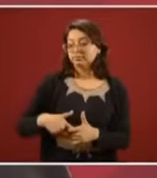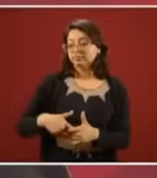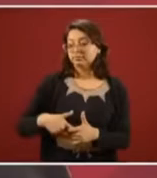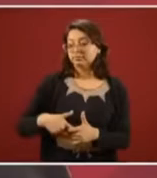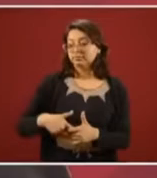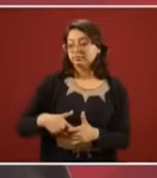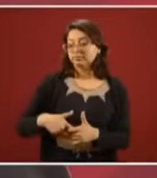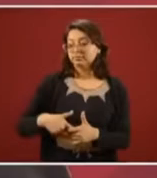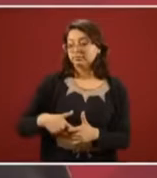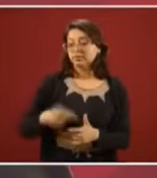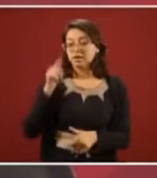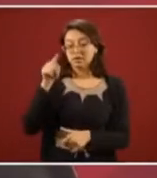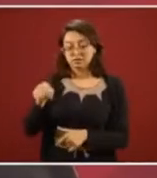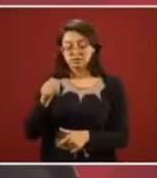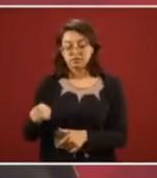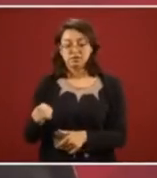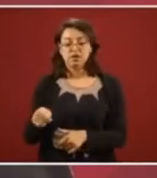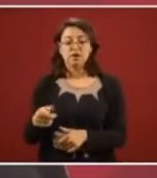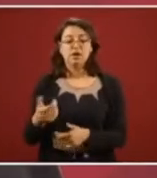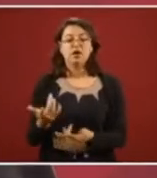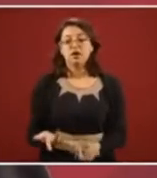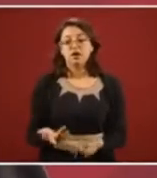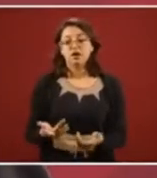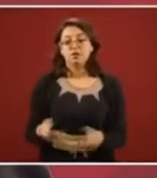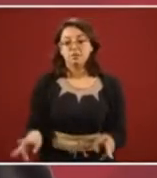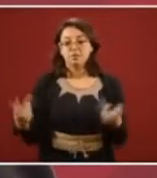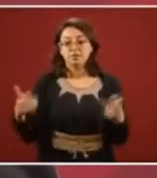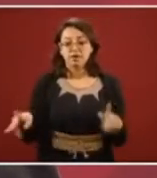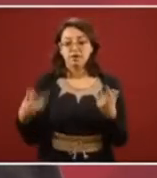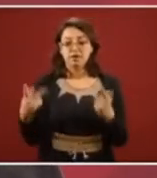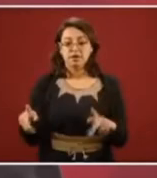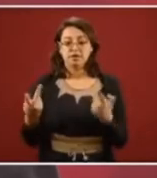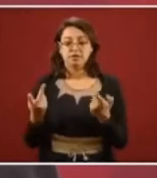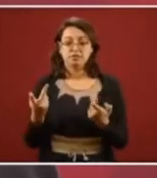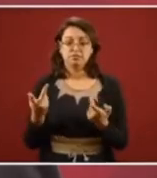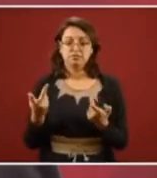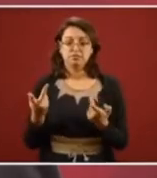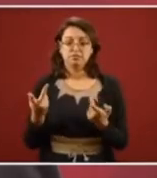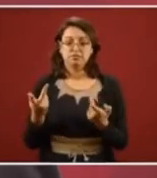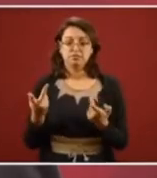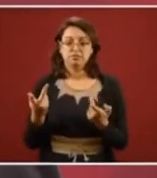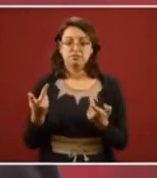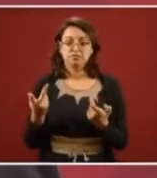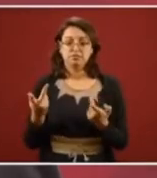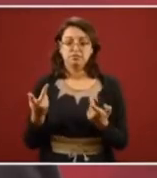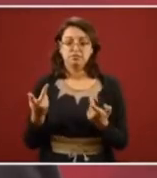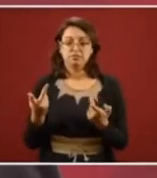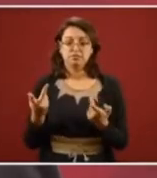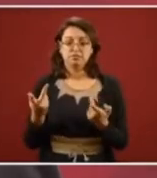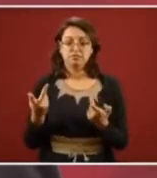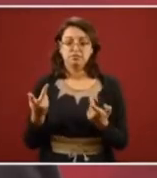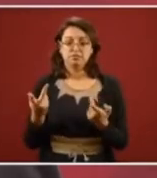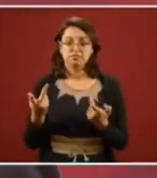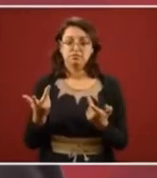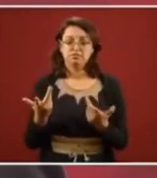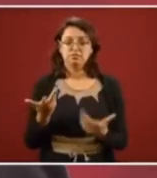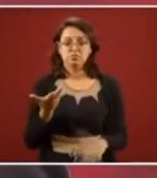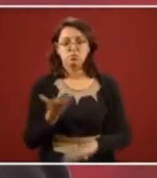terrestrial billetera este estado está en expansión